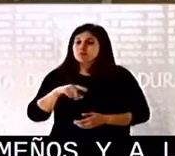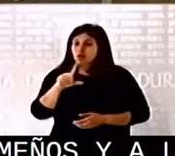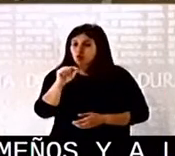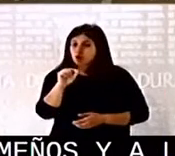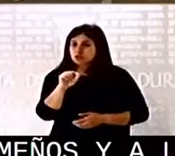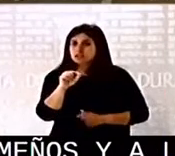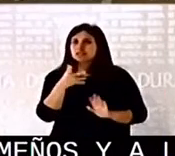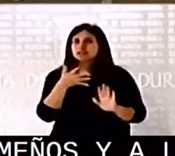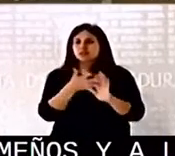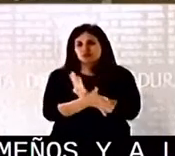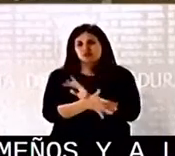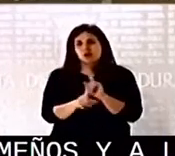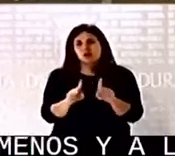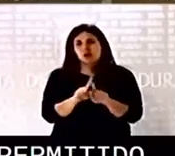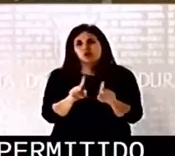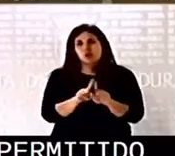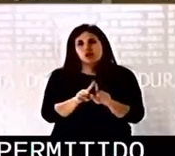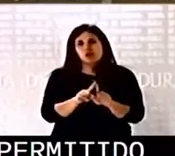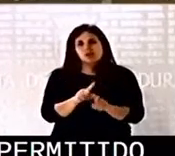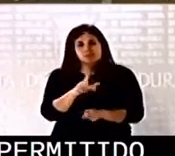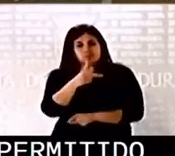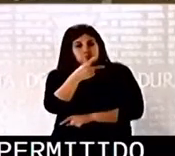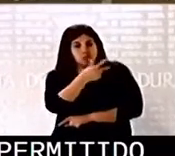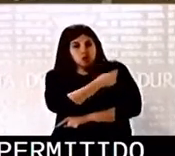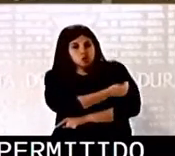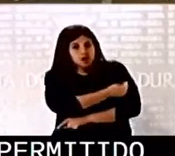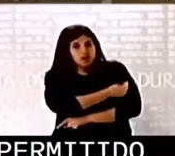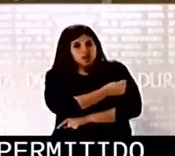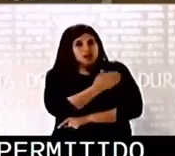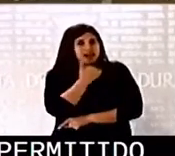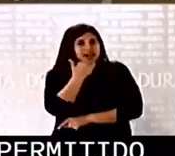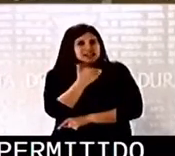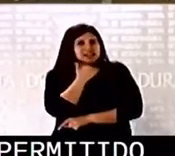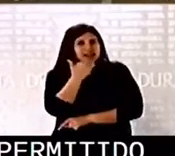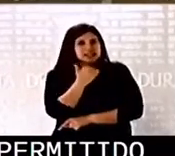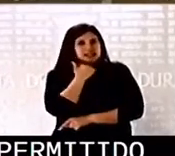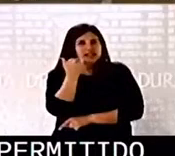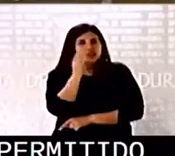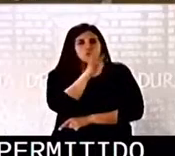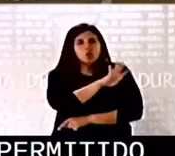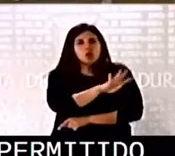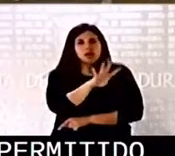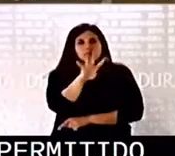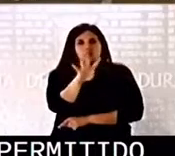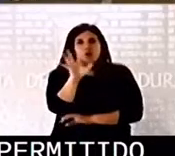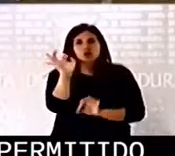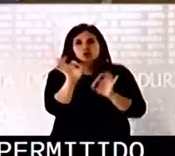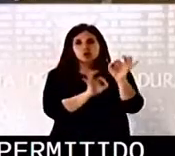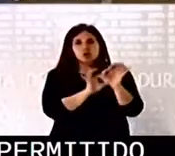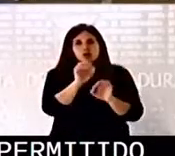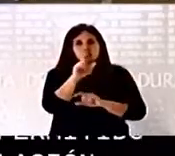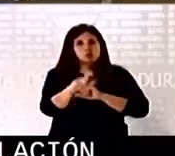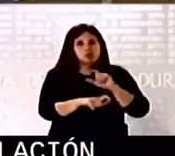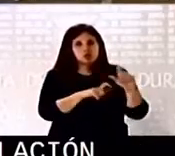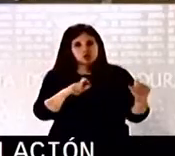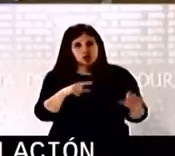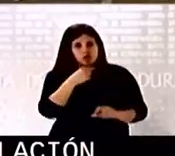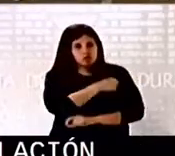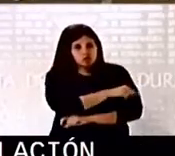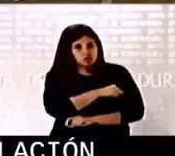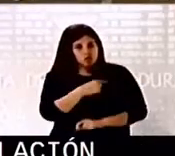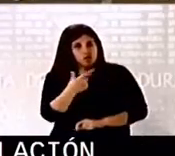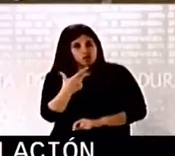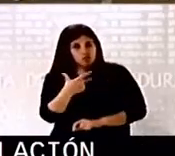permitido vacunar ya a cerca de un 44% de la población vacunable, de la